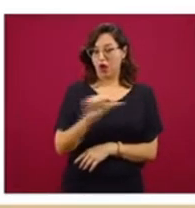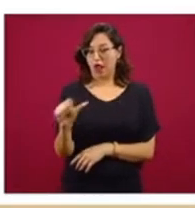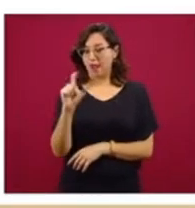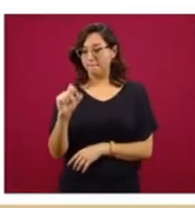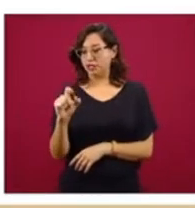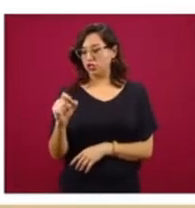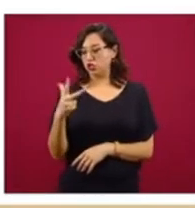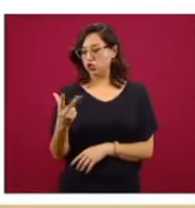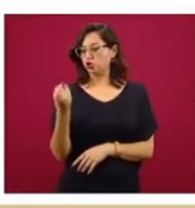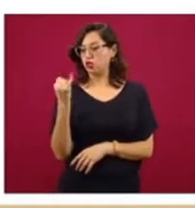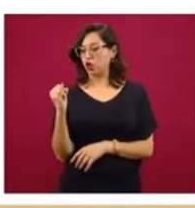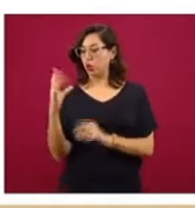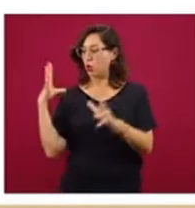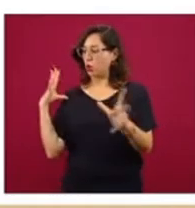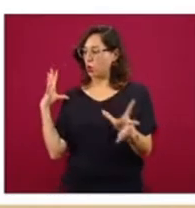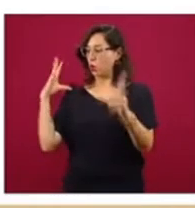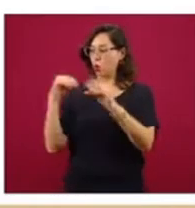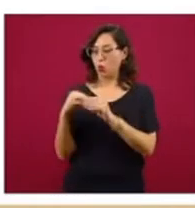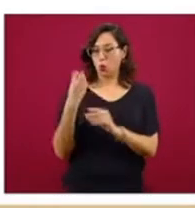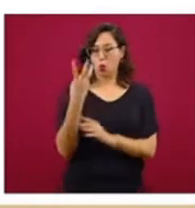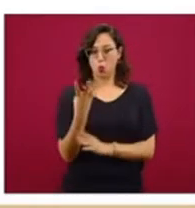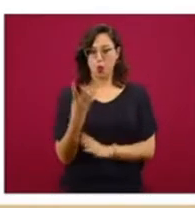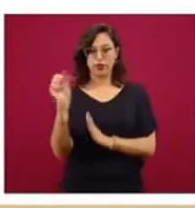después, tenemos